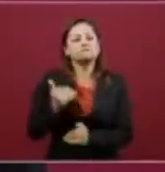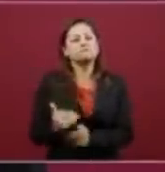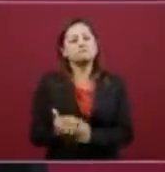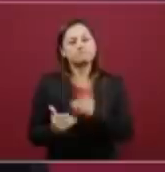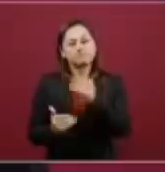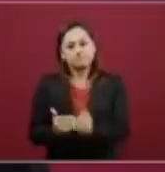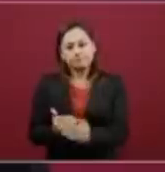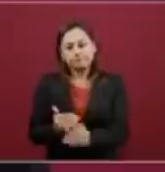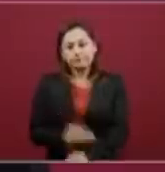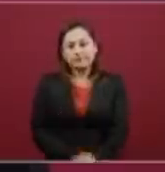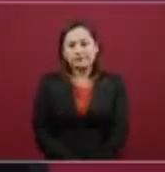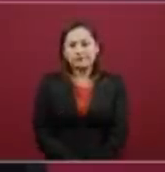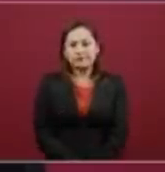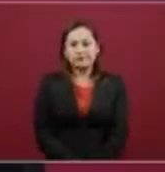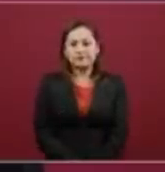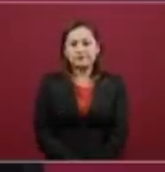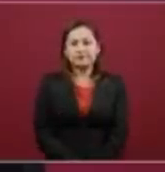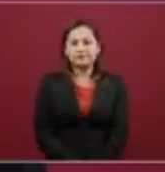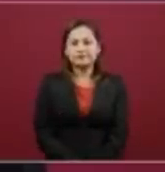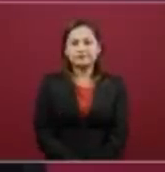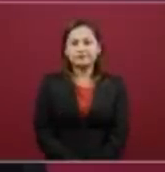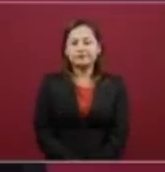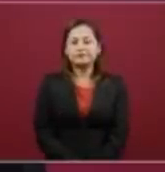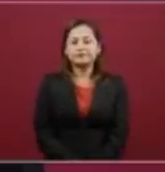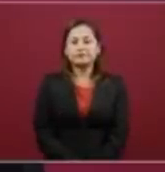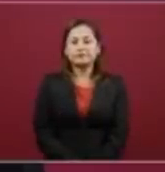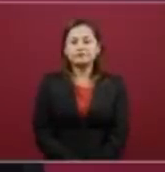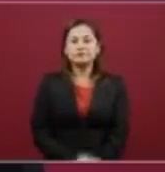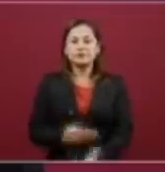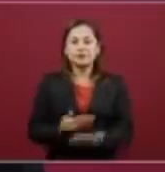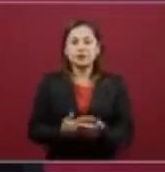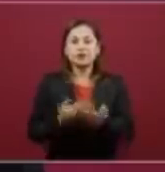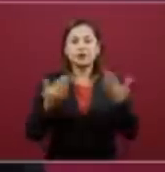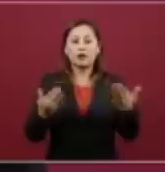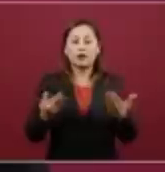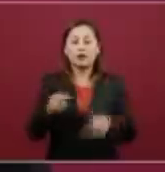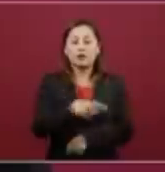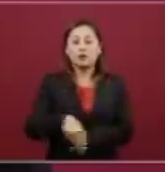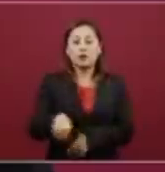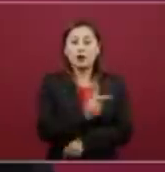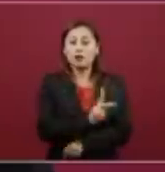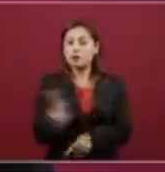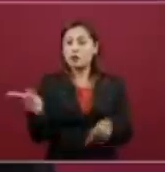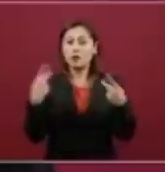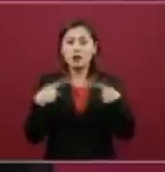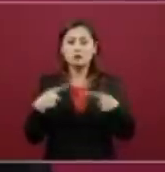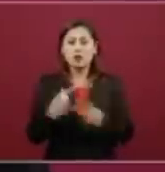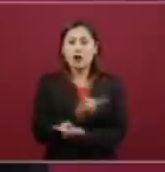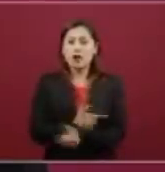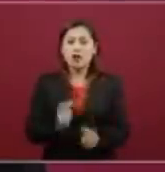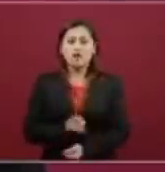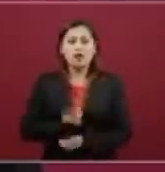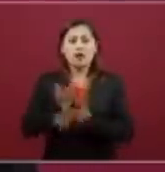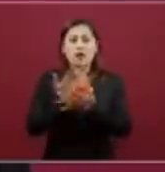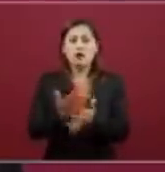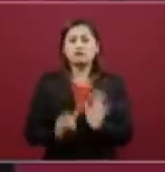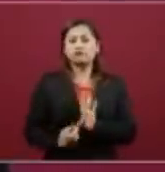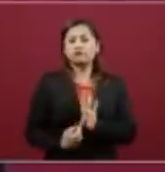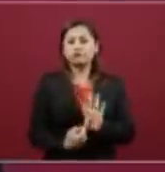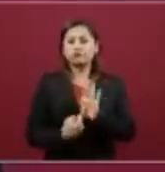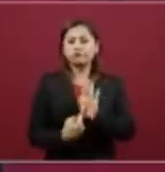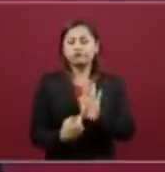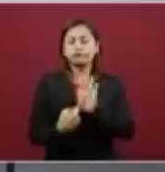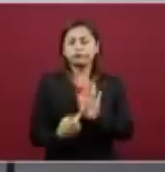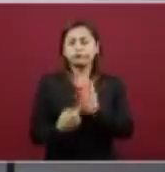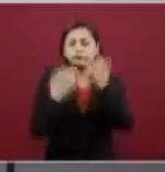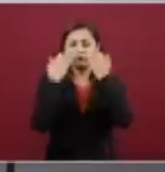se dé la oportunidad a todos de expresarse, de manifestarse y que haya